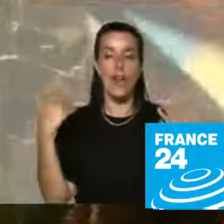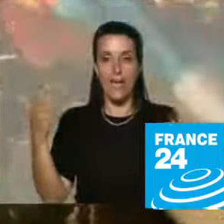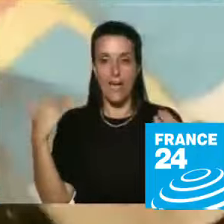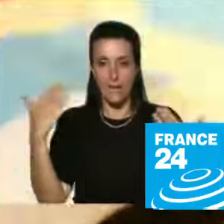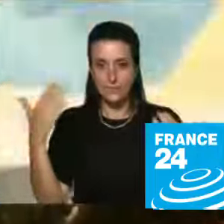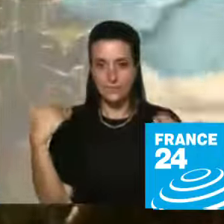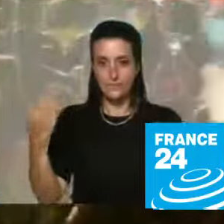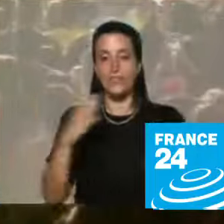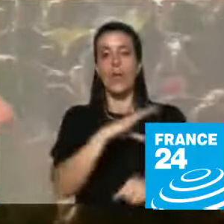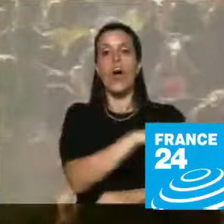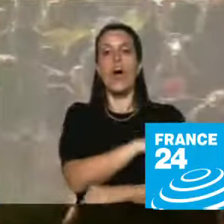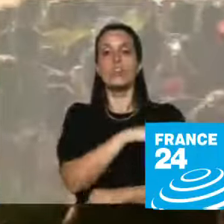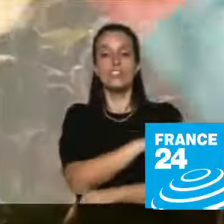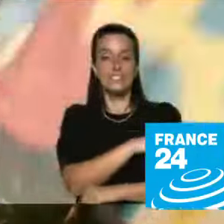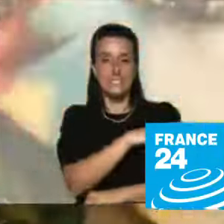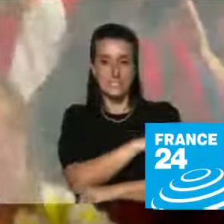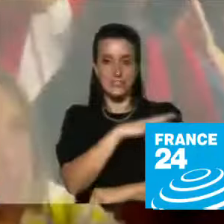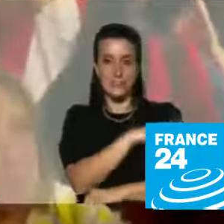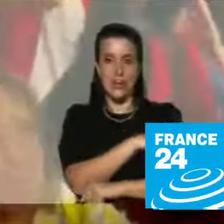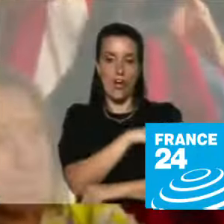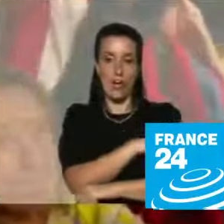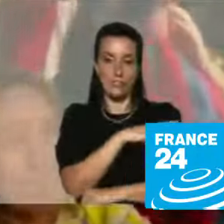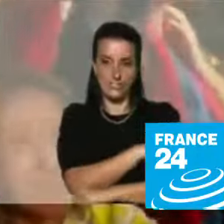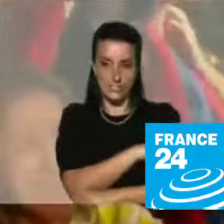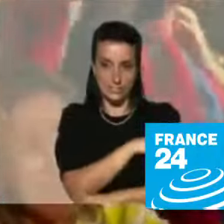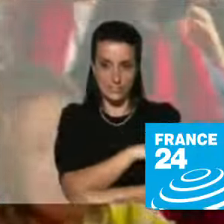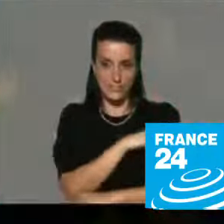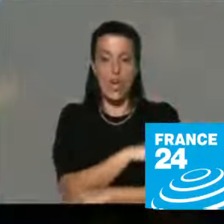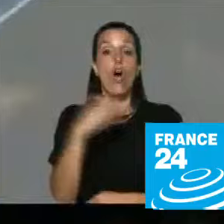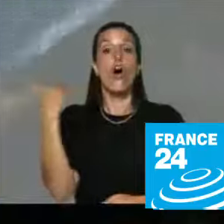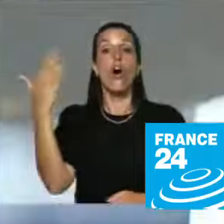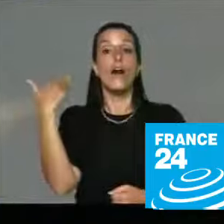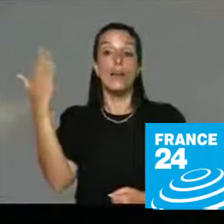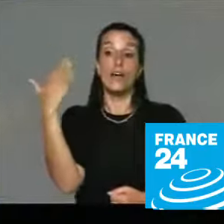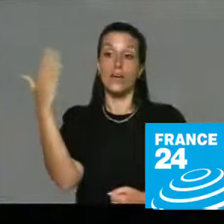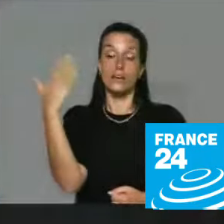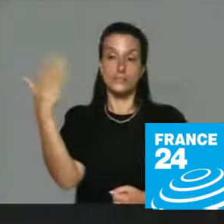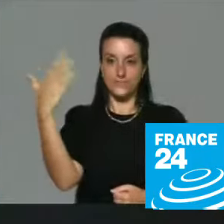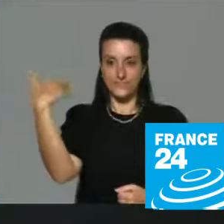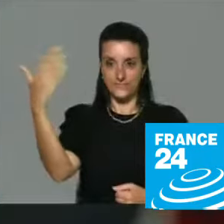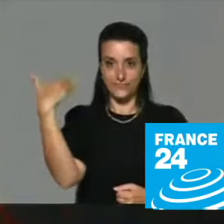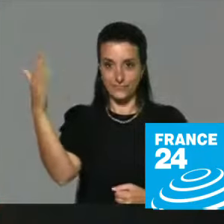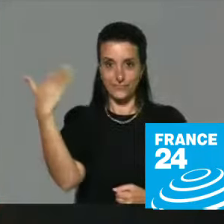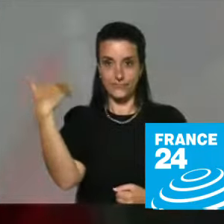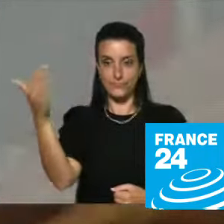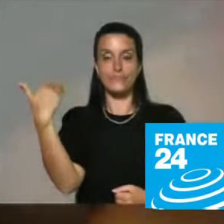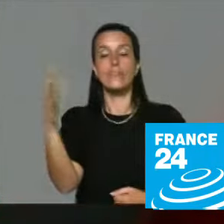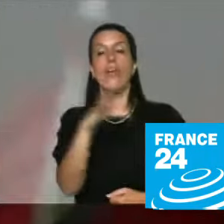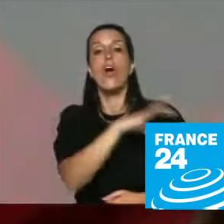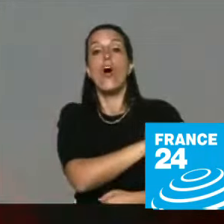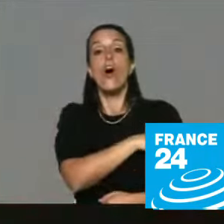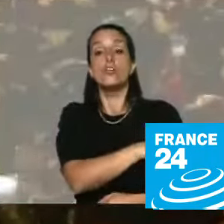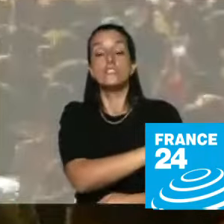Ronda de aplausos para Yaman Duorsi. El candidato de izquierda del Frente Amplio se adjudicó la victoria en las presidenciales de